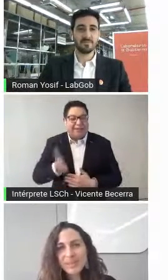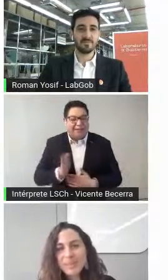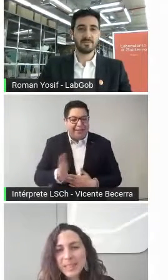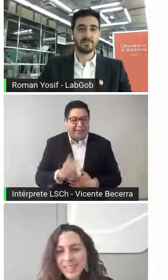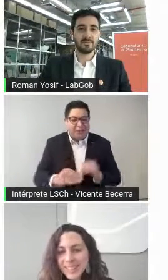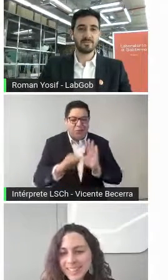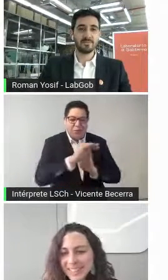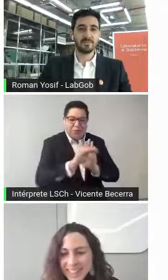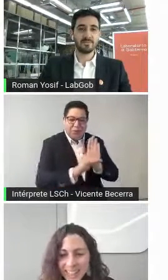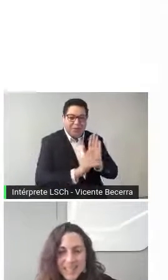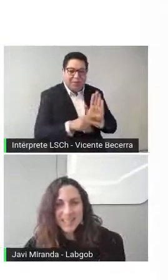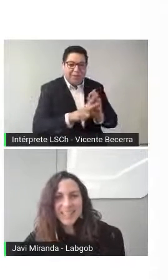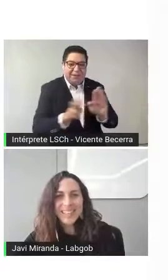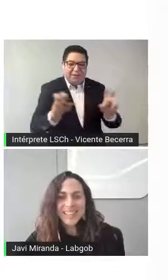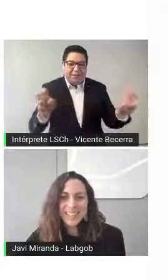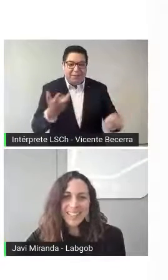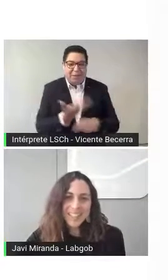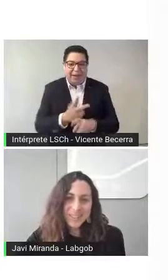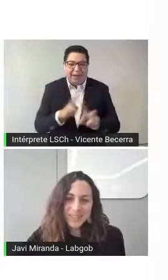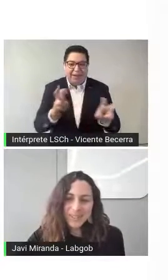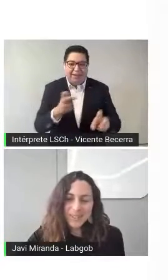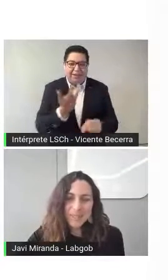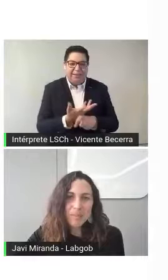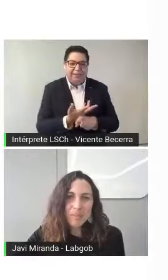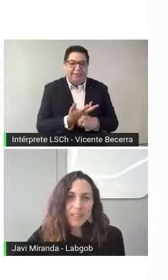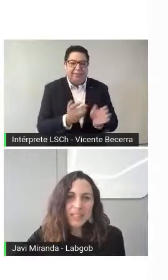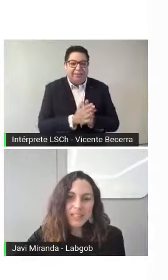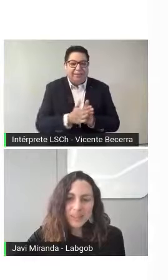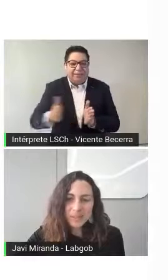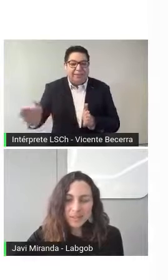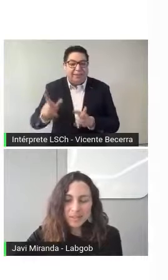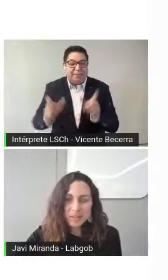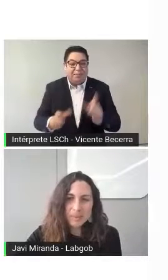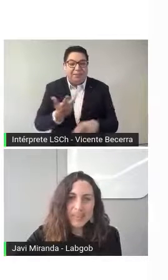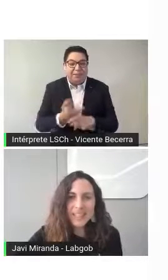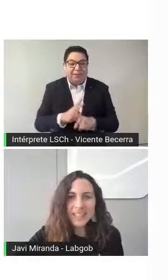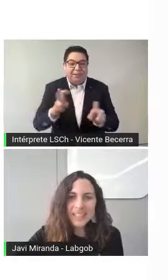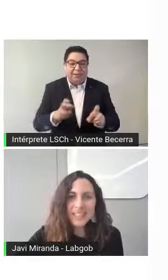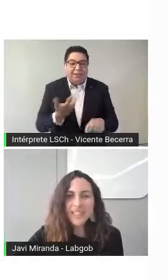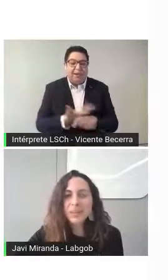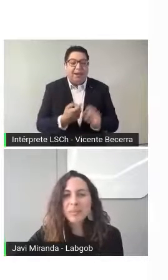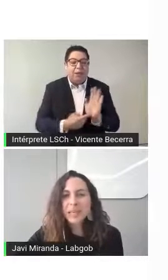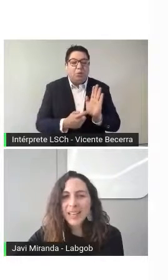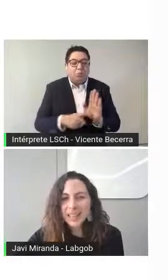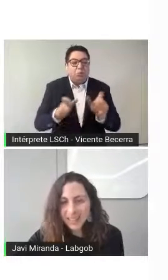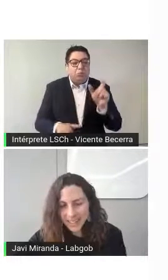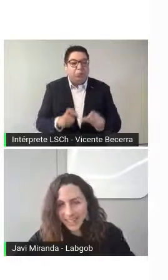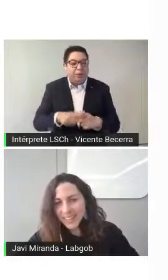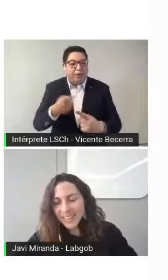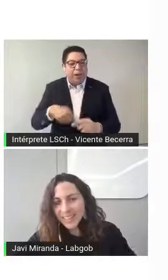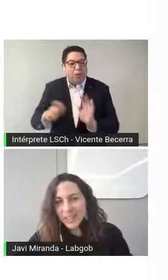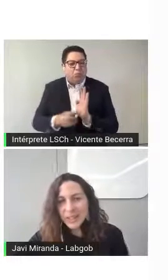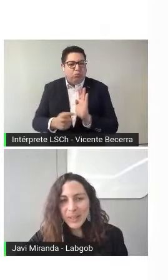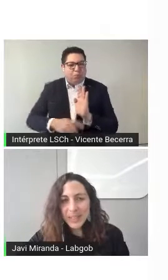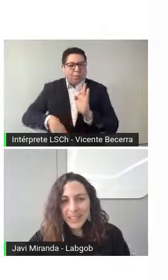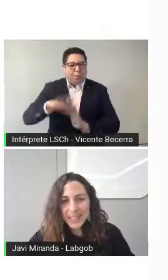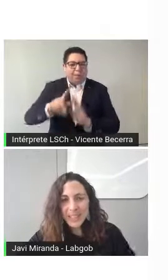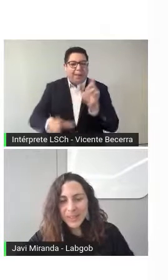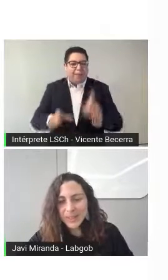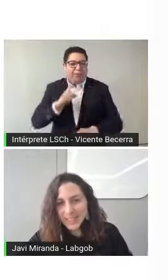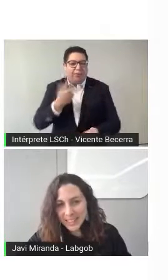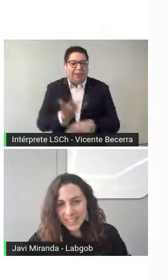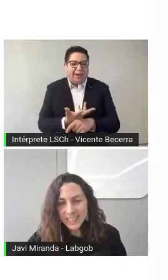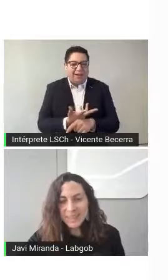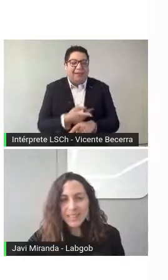programación, la parte entretenida también de este evento, en donde vamos a poder interactuar de forma más directa con miles de innovadores